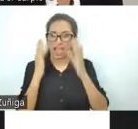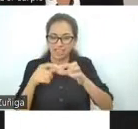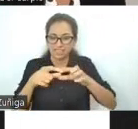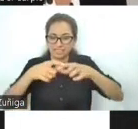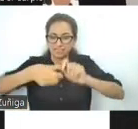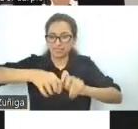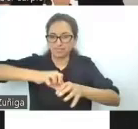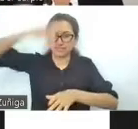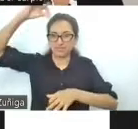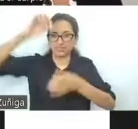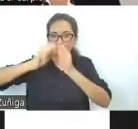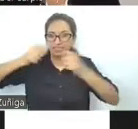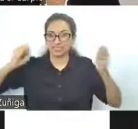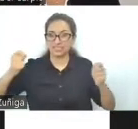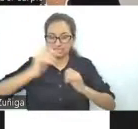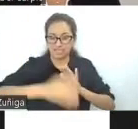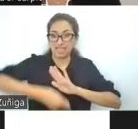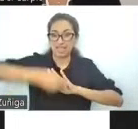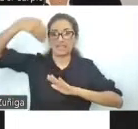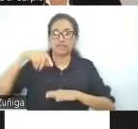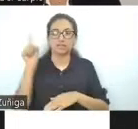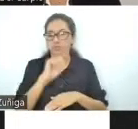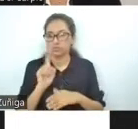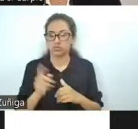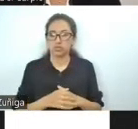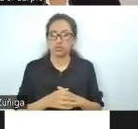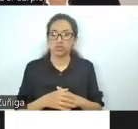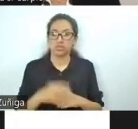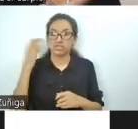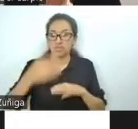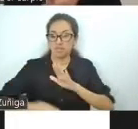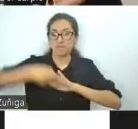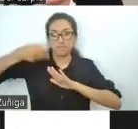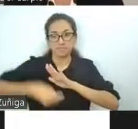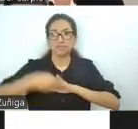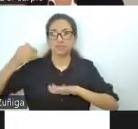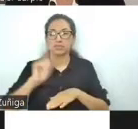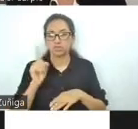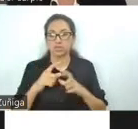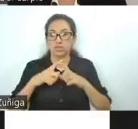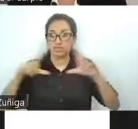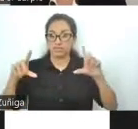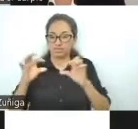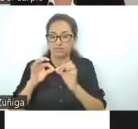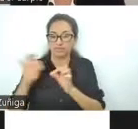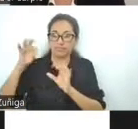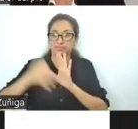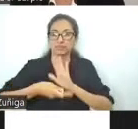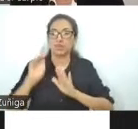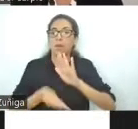cada vez que van al baño. No es necesario hacerse una higiene cada vez que vamos al baño, con la limpieza y el secado por toques debería